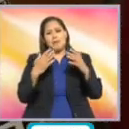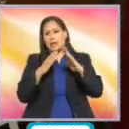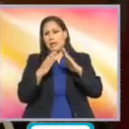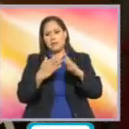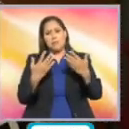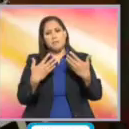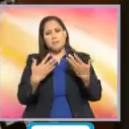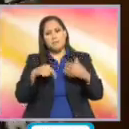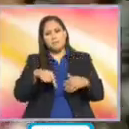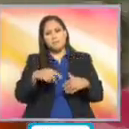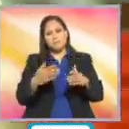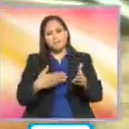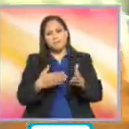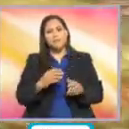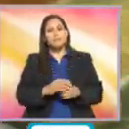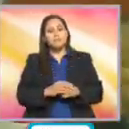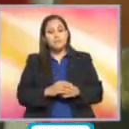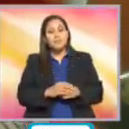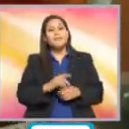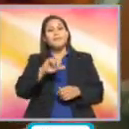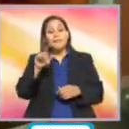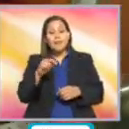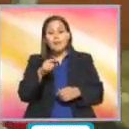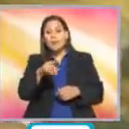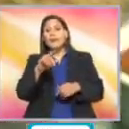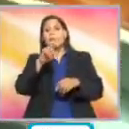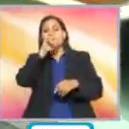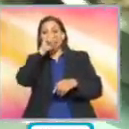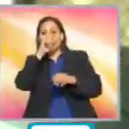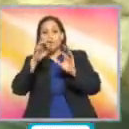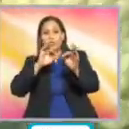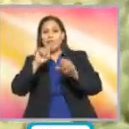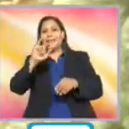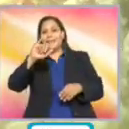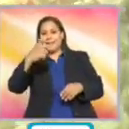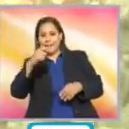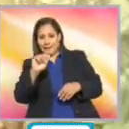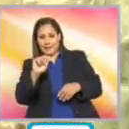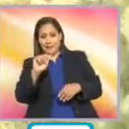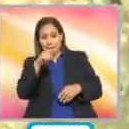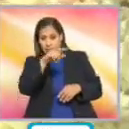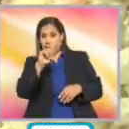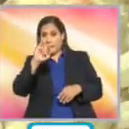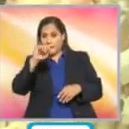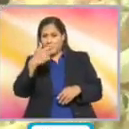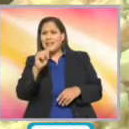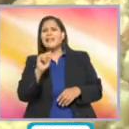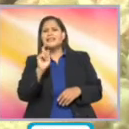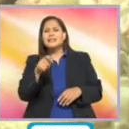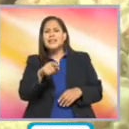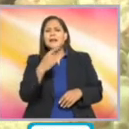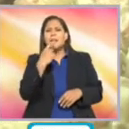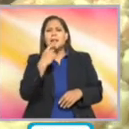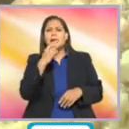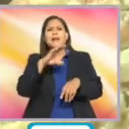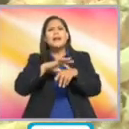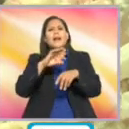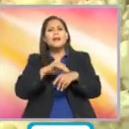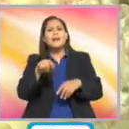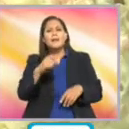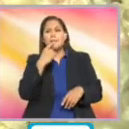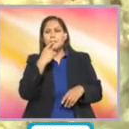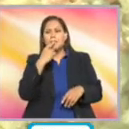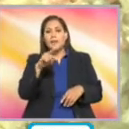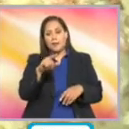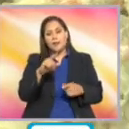es casero. ¿Y luego? Igual la tinga, esa es la tinga. ¿Eso es tinga? ¿Qué es la tinga? Bueno, lo que